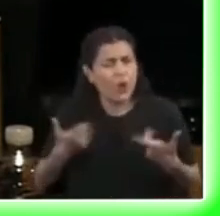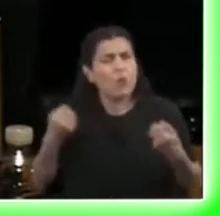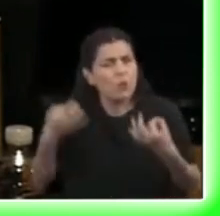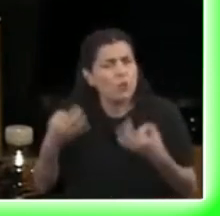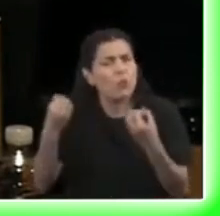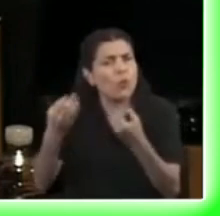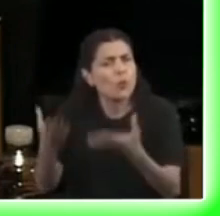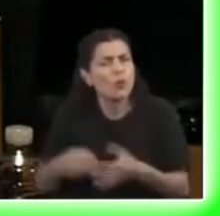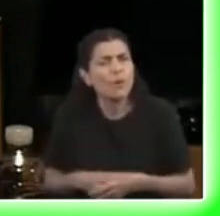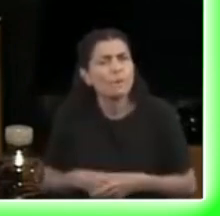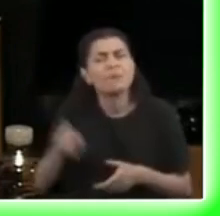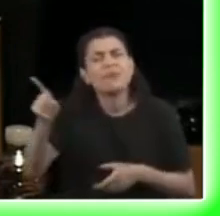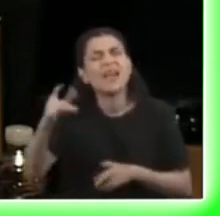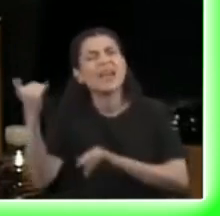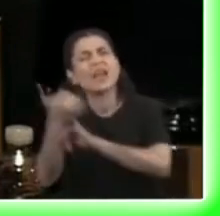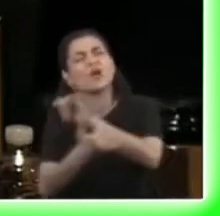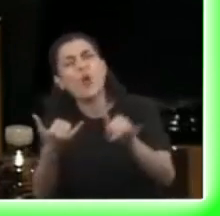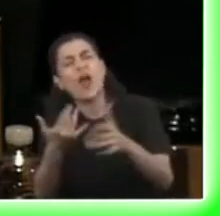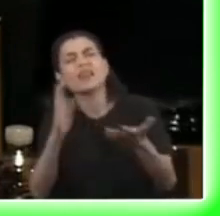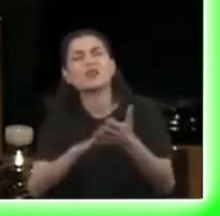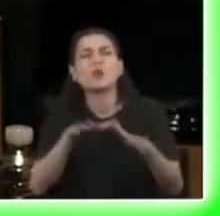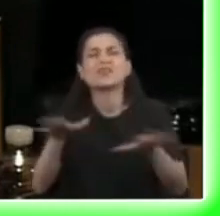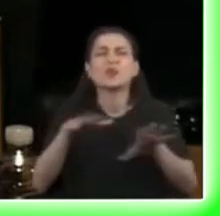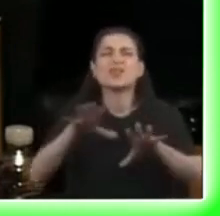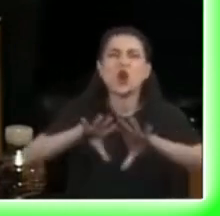describía el impacto internacional